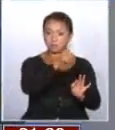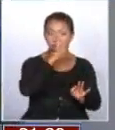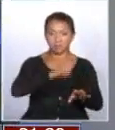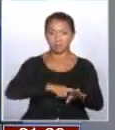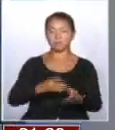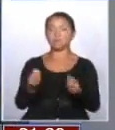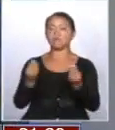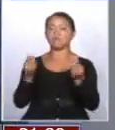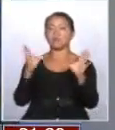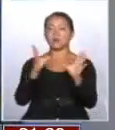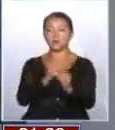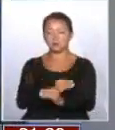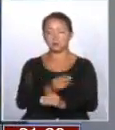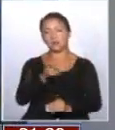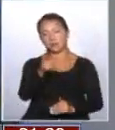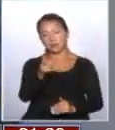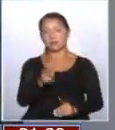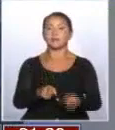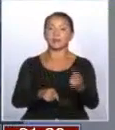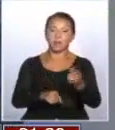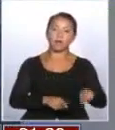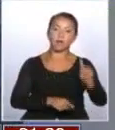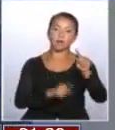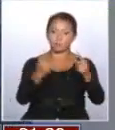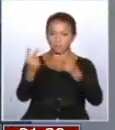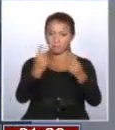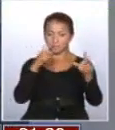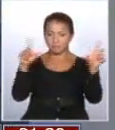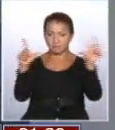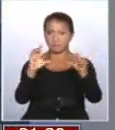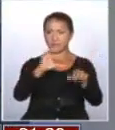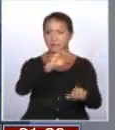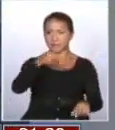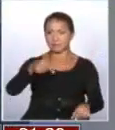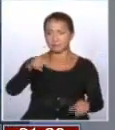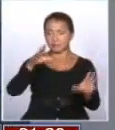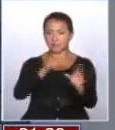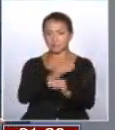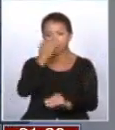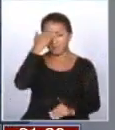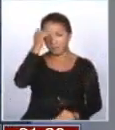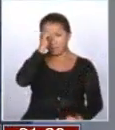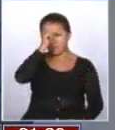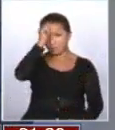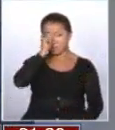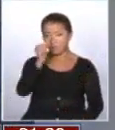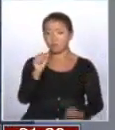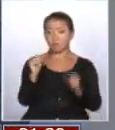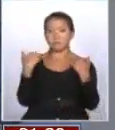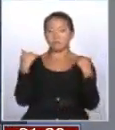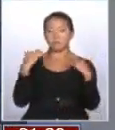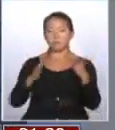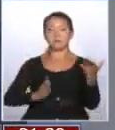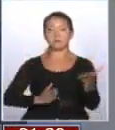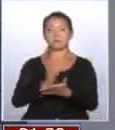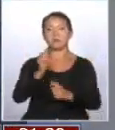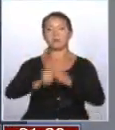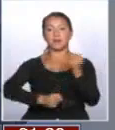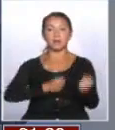Muy buenas noches a ti y a todos los televidente de CNN en esta noche de día domingo, en la práctica comenzando el